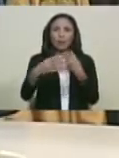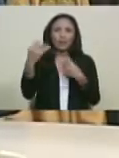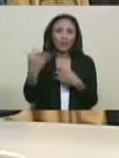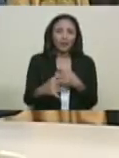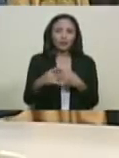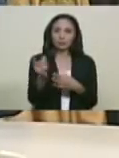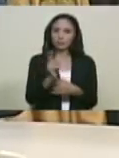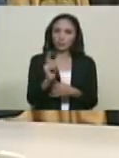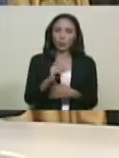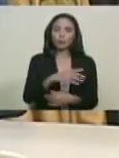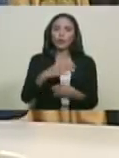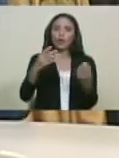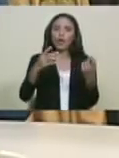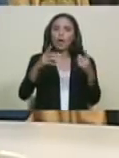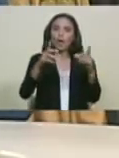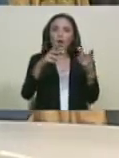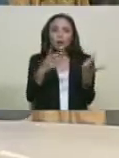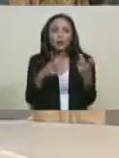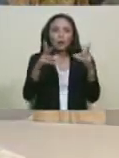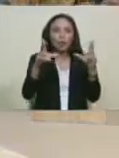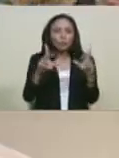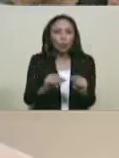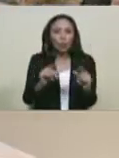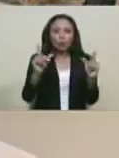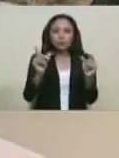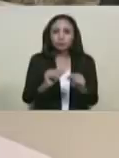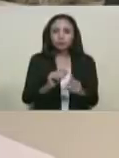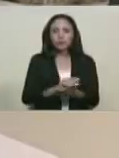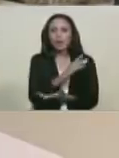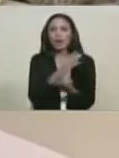ser precios anclados en el petró